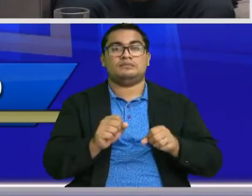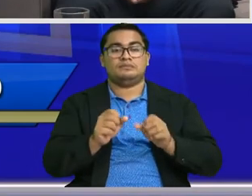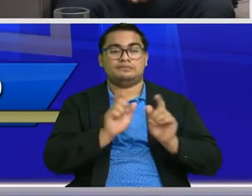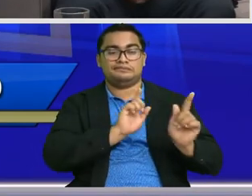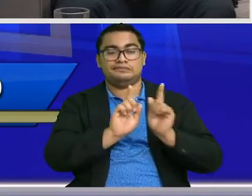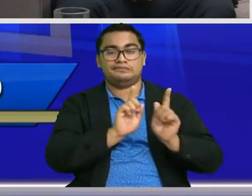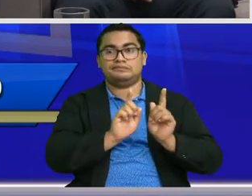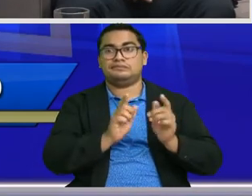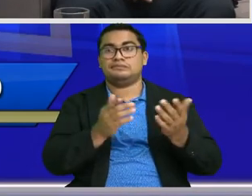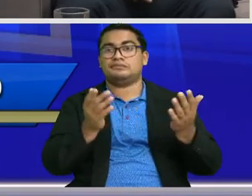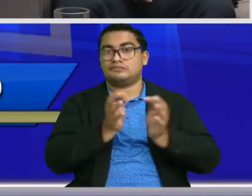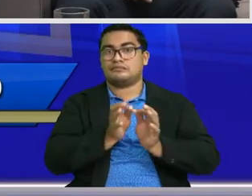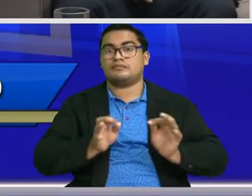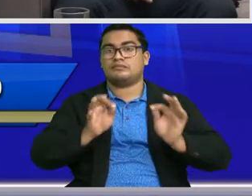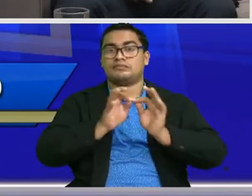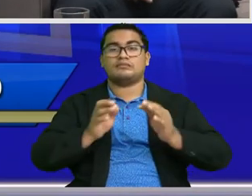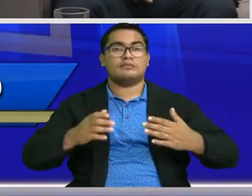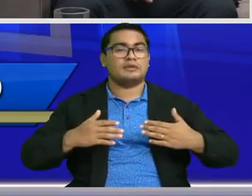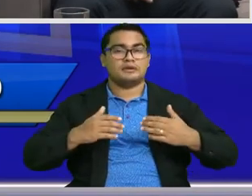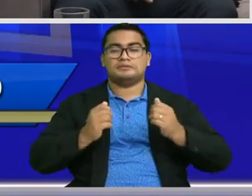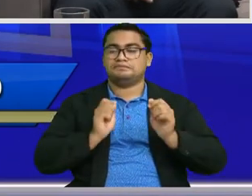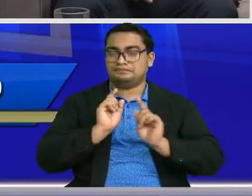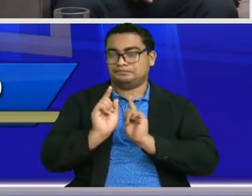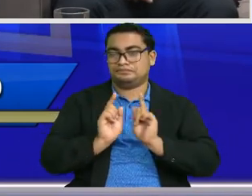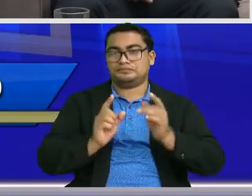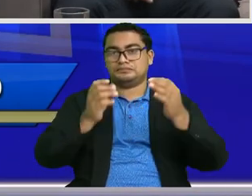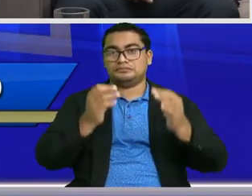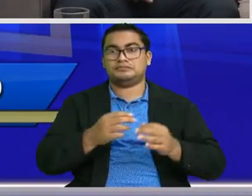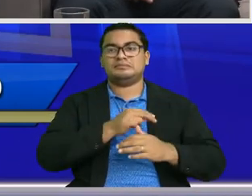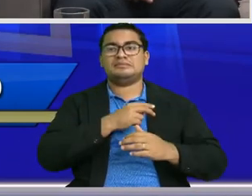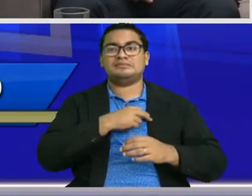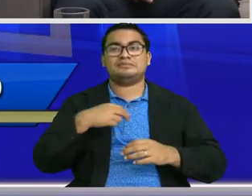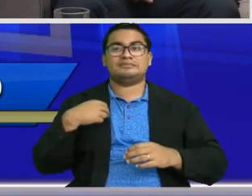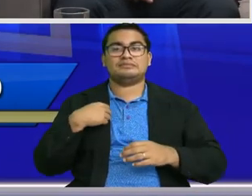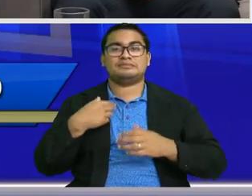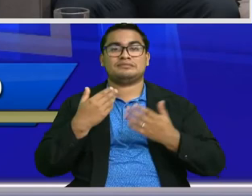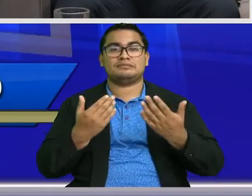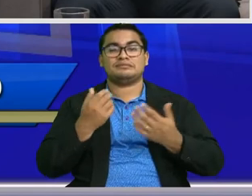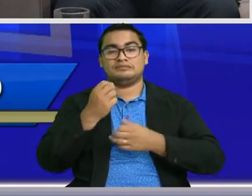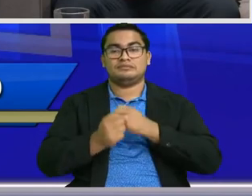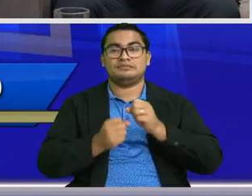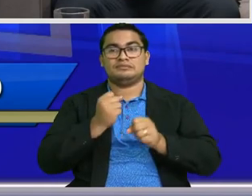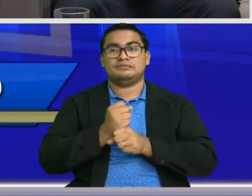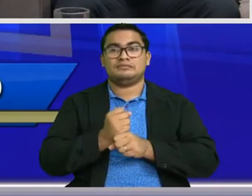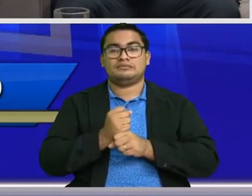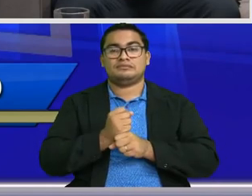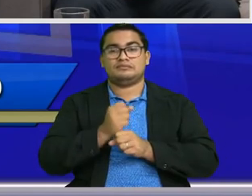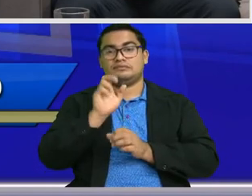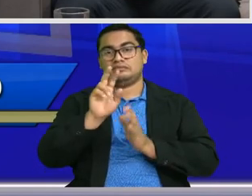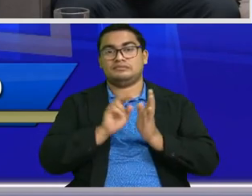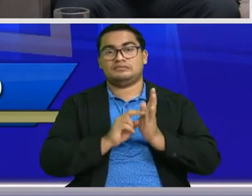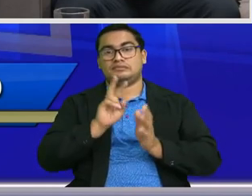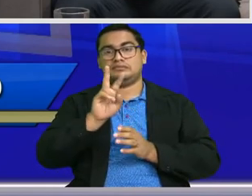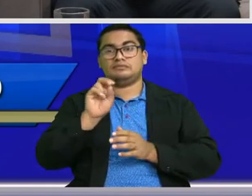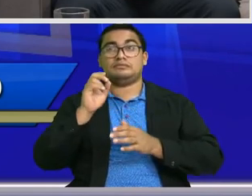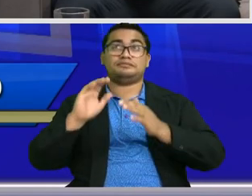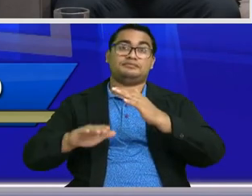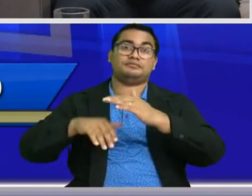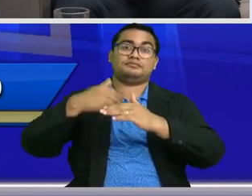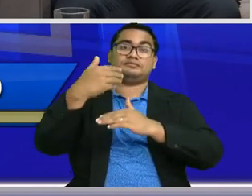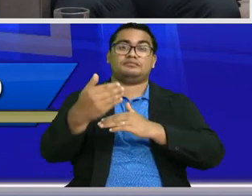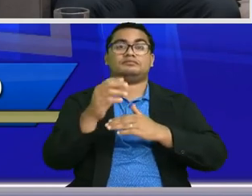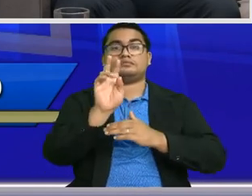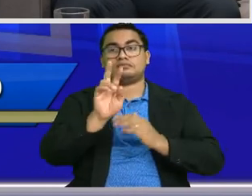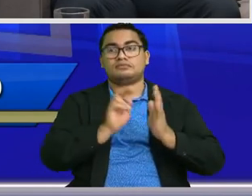Al final, la competencia es sana. Y lo que nosotros vamos a hacer a partir del año, bueno, después de la Expo PYME 2020, en el año 2021,